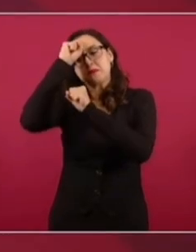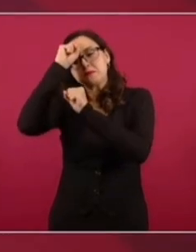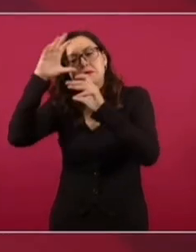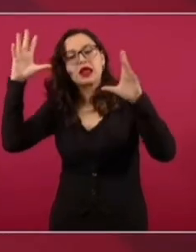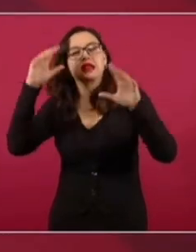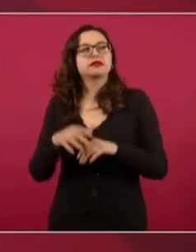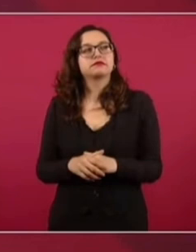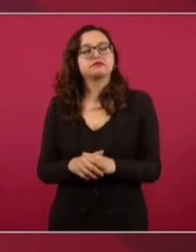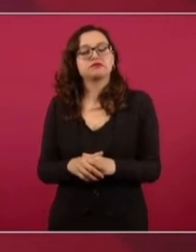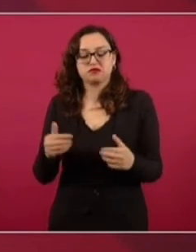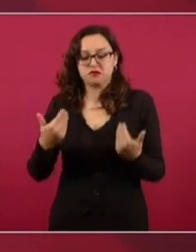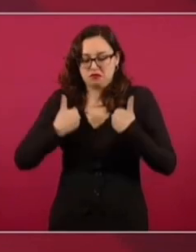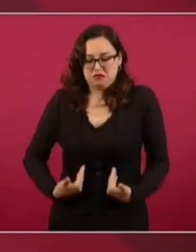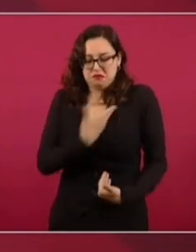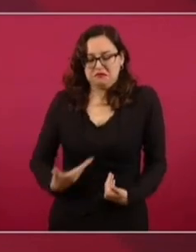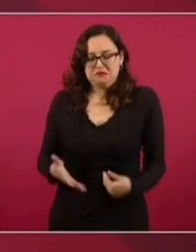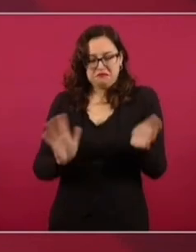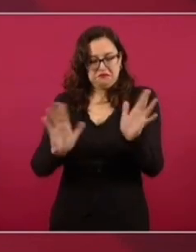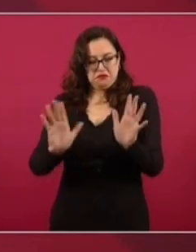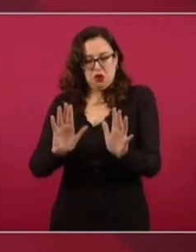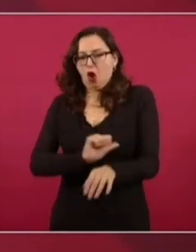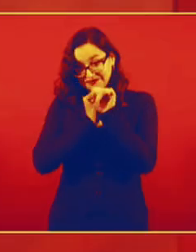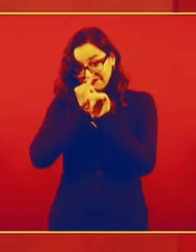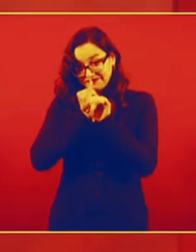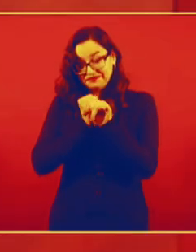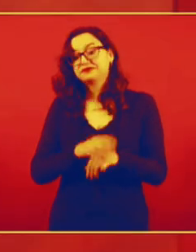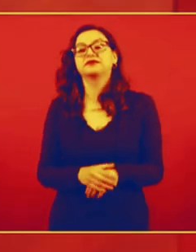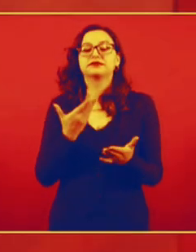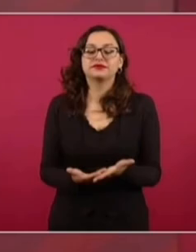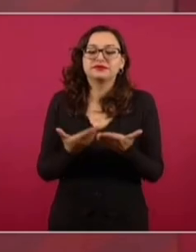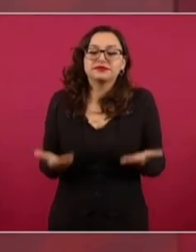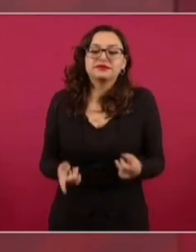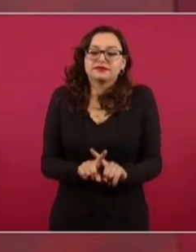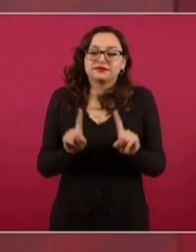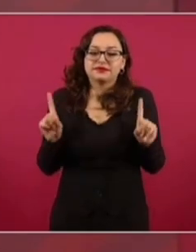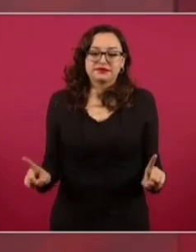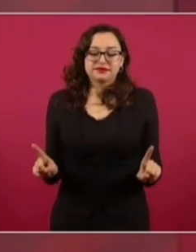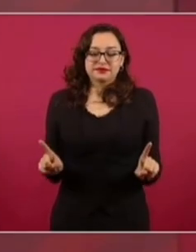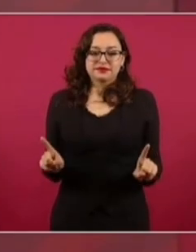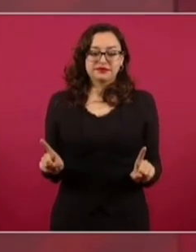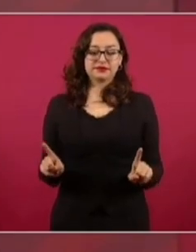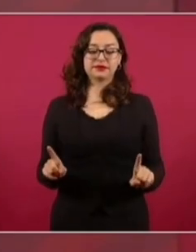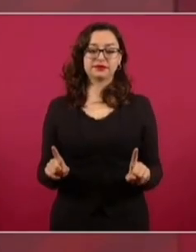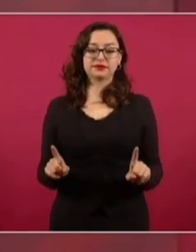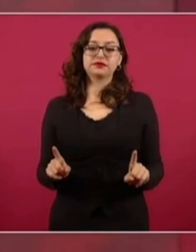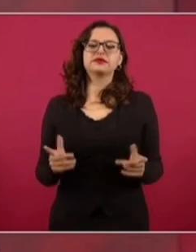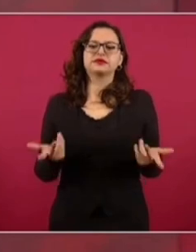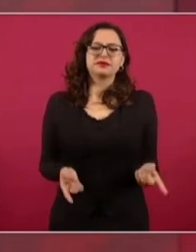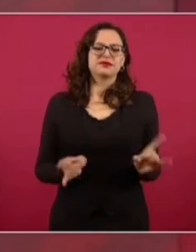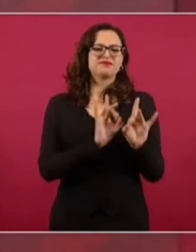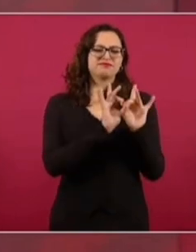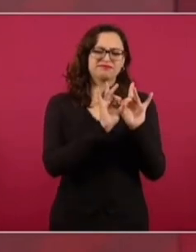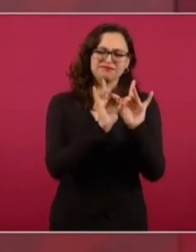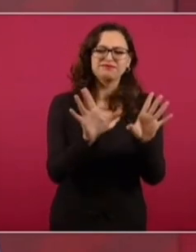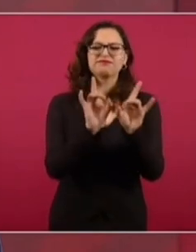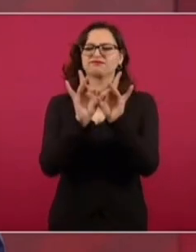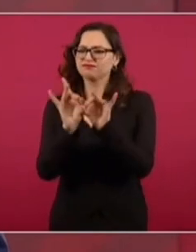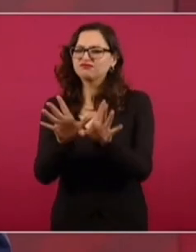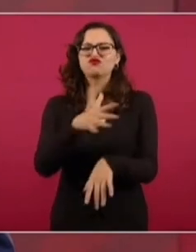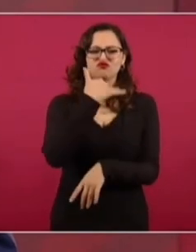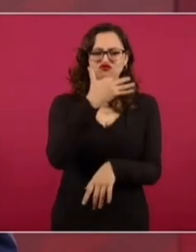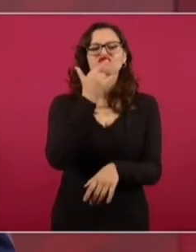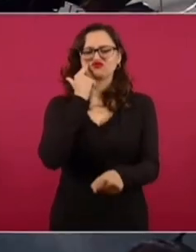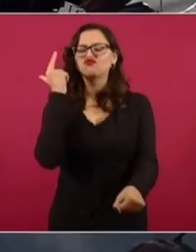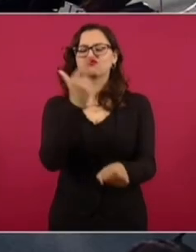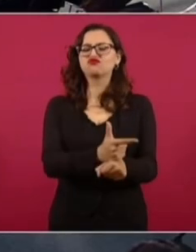o del gobierno de Calderón o de Fox. Ahora es distinto. Ahora, cuando se dan casos de